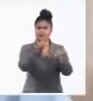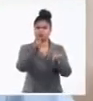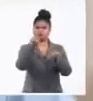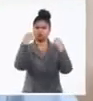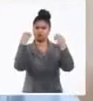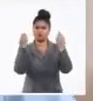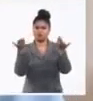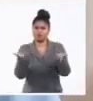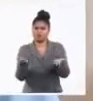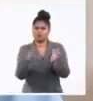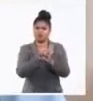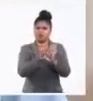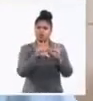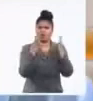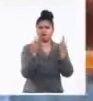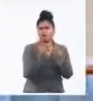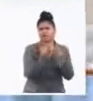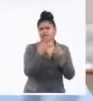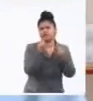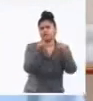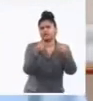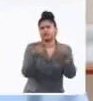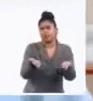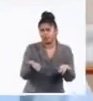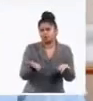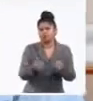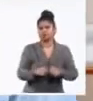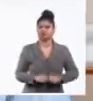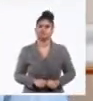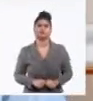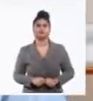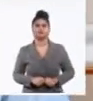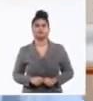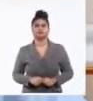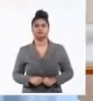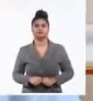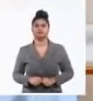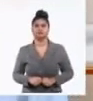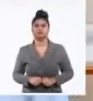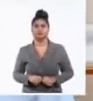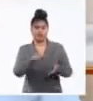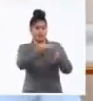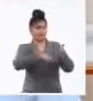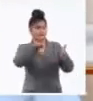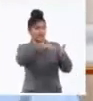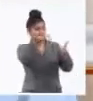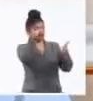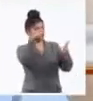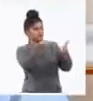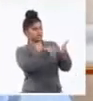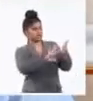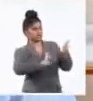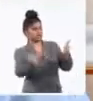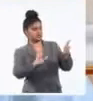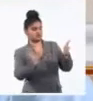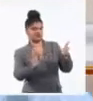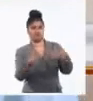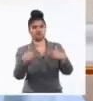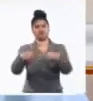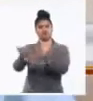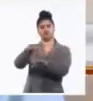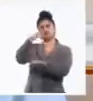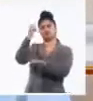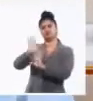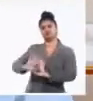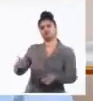Para tener el conocimiento y no solamente marcar un sí en la boleta, ¿no? Sino saber por qué estamos marcando el sí, saber